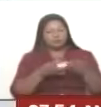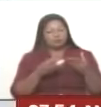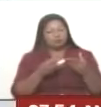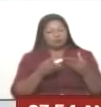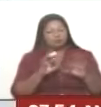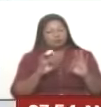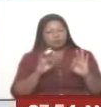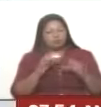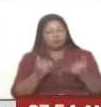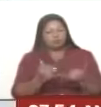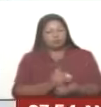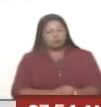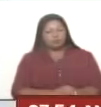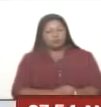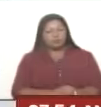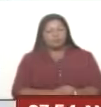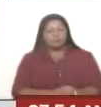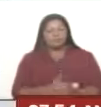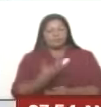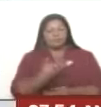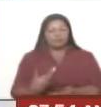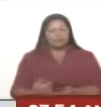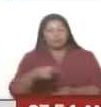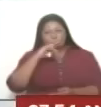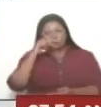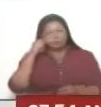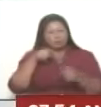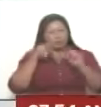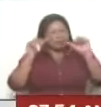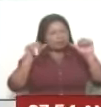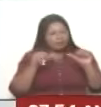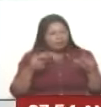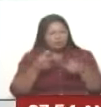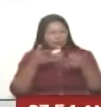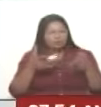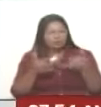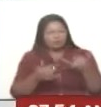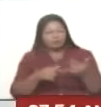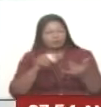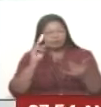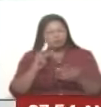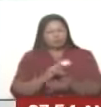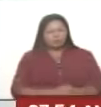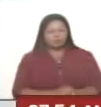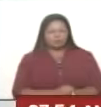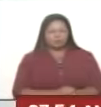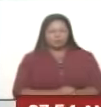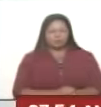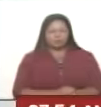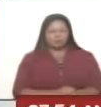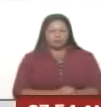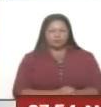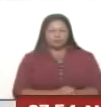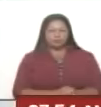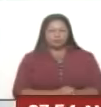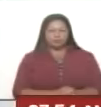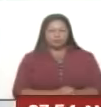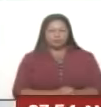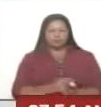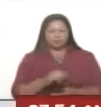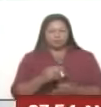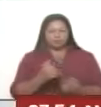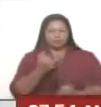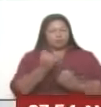El presidente Nicolás Maduro tiene su agenda de gobierno y nosotros estamos allí para apoyar en todo lo que